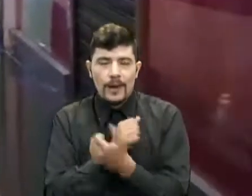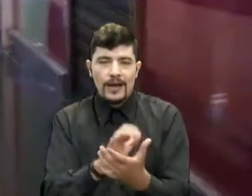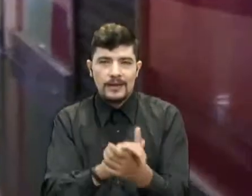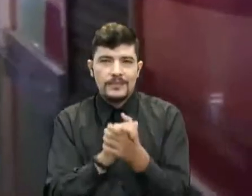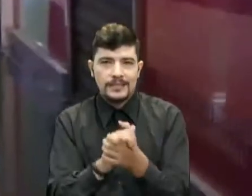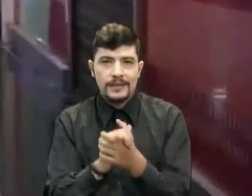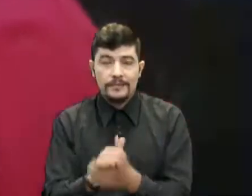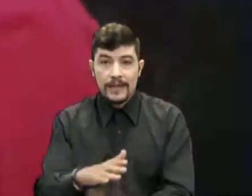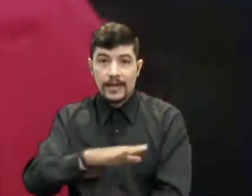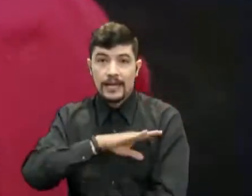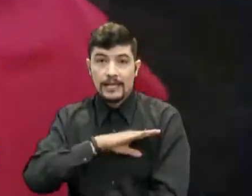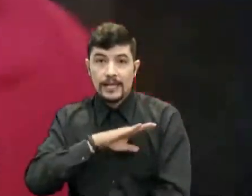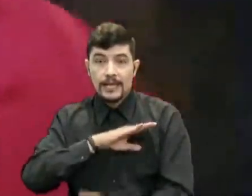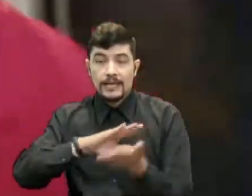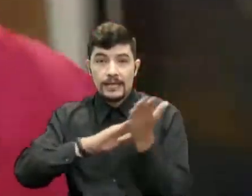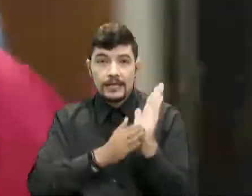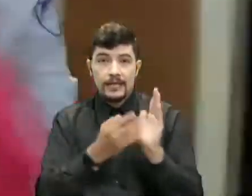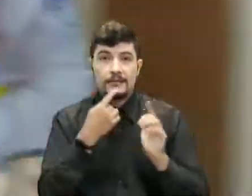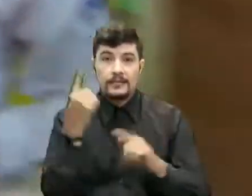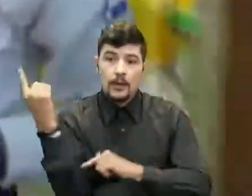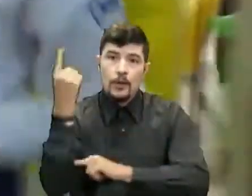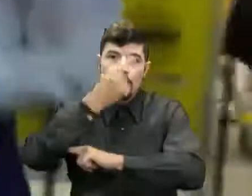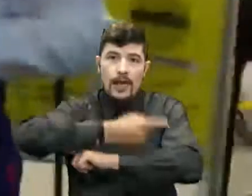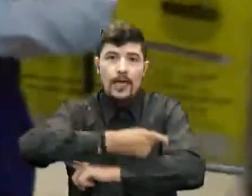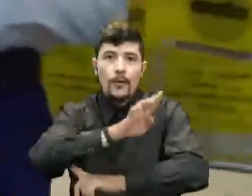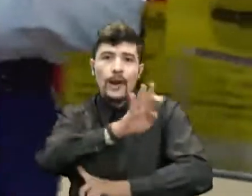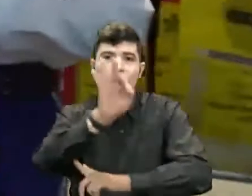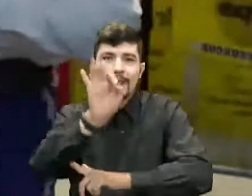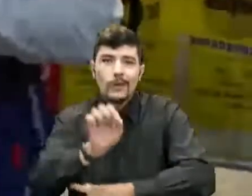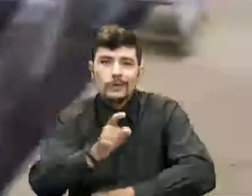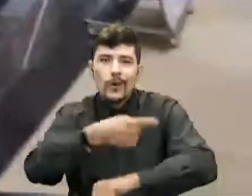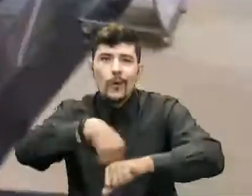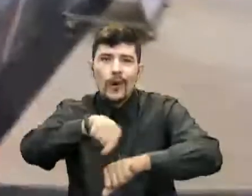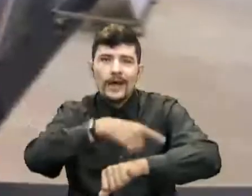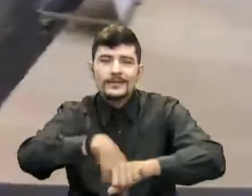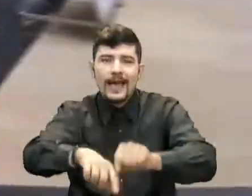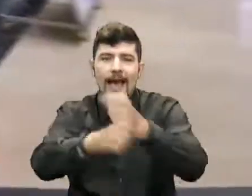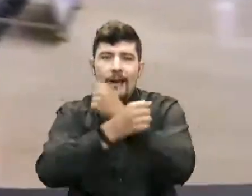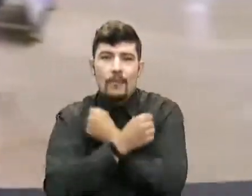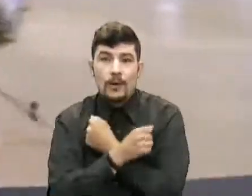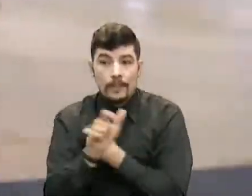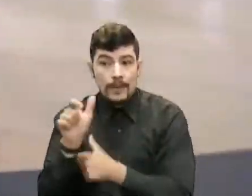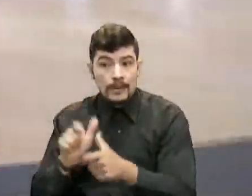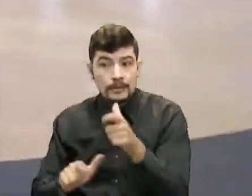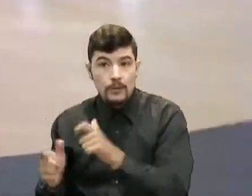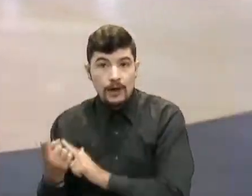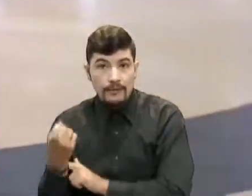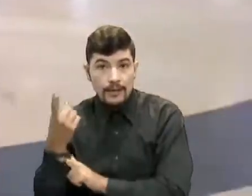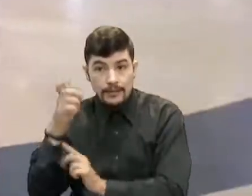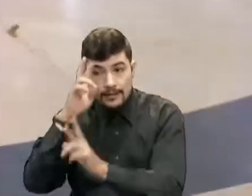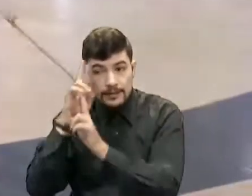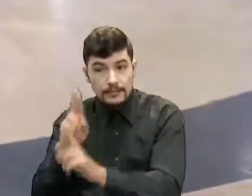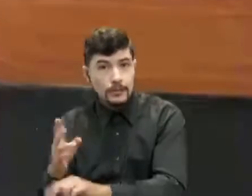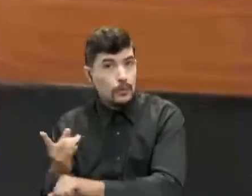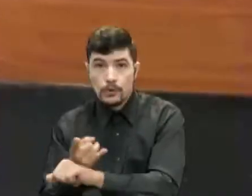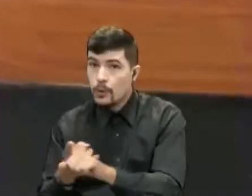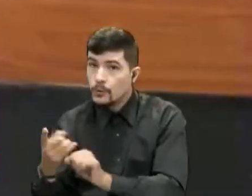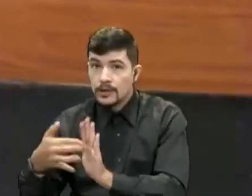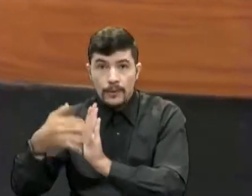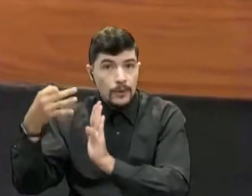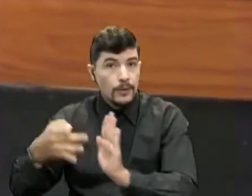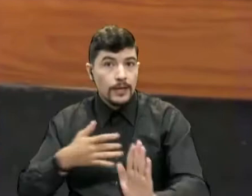a esta jornada 48 horas por amor en Florida Blanca. Las personas que no respeten los protocolos de bioseguridad serán